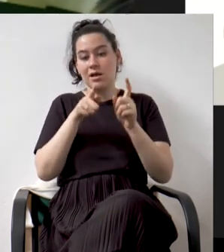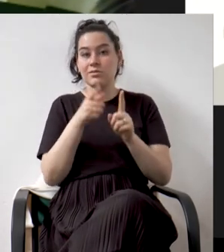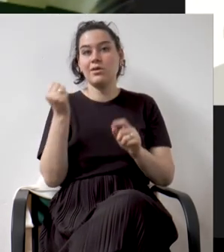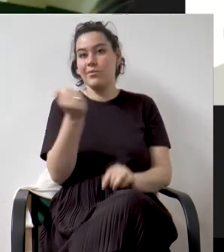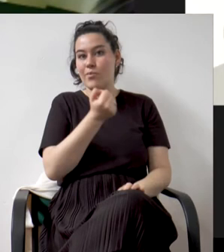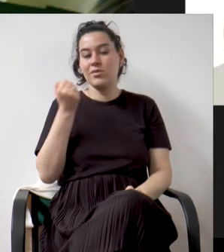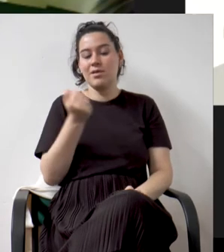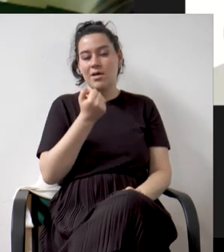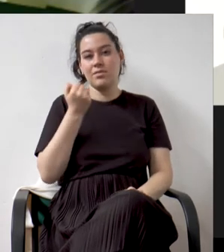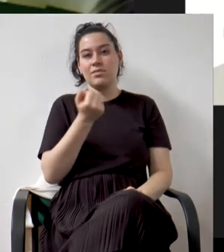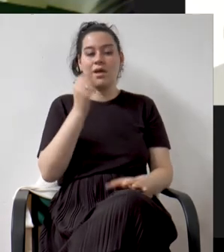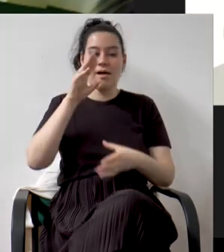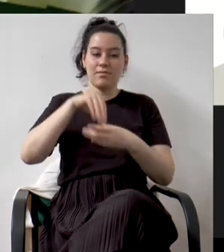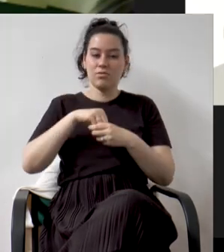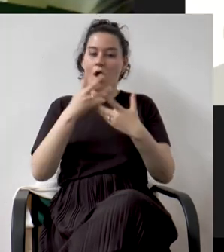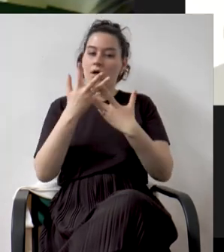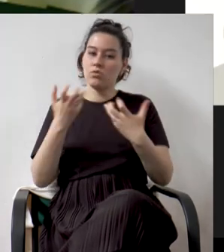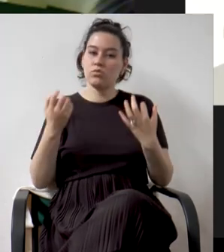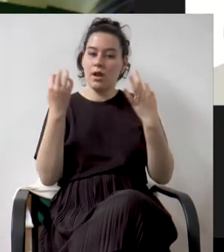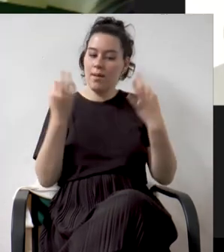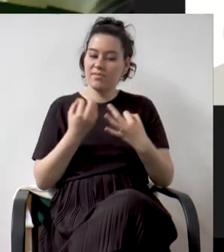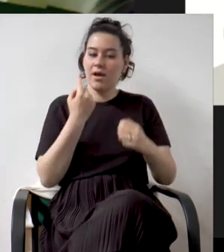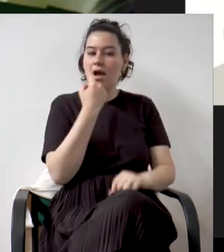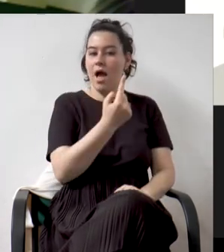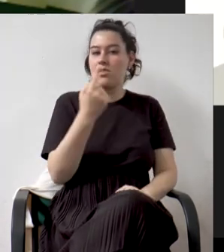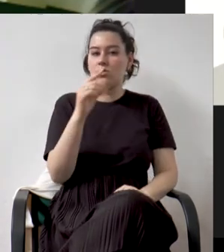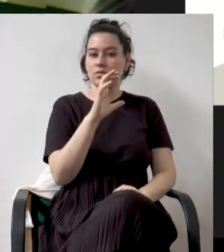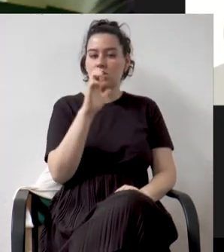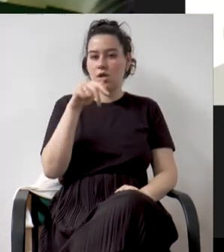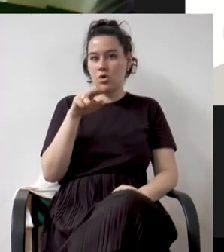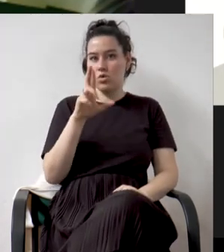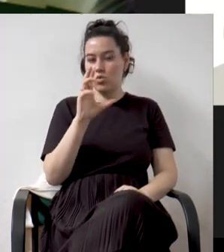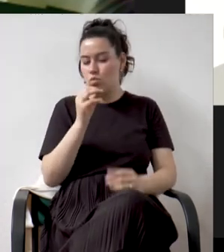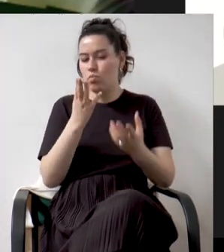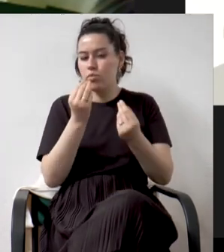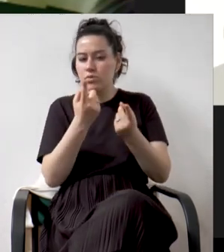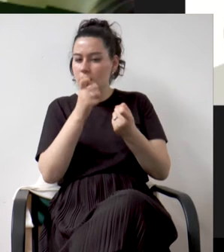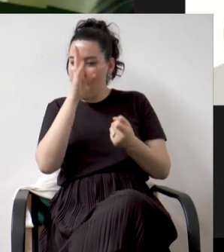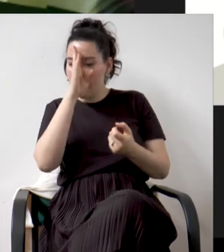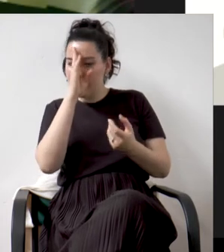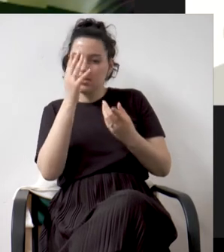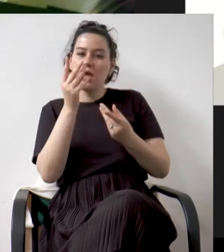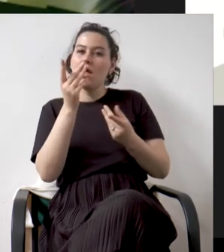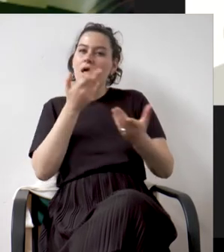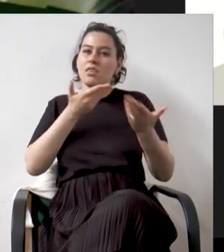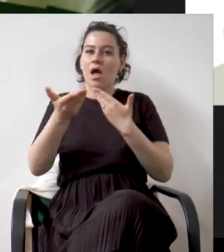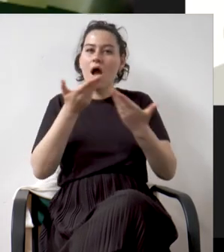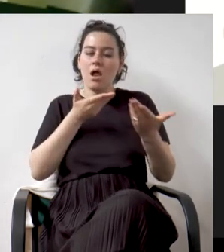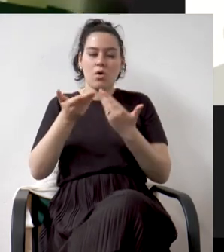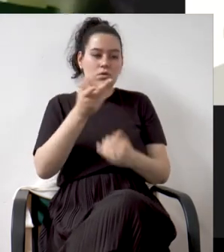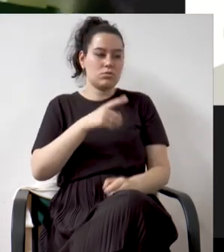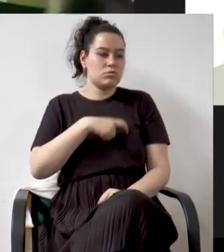matriz estructural específica de cada CENUR, que se nutre mucho del diálogo social y se nutre mucho